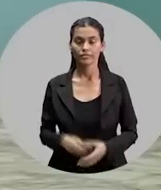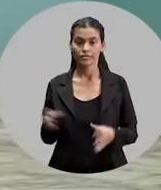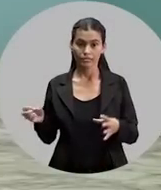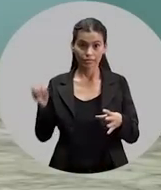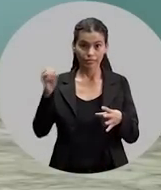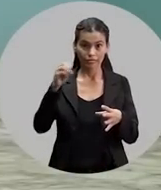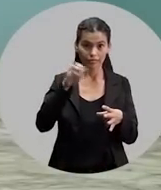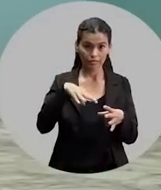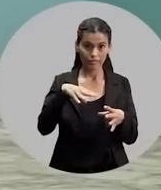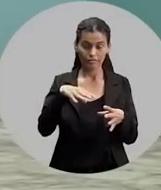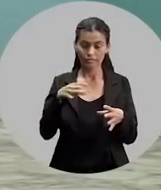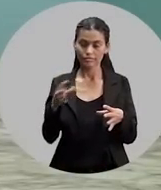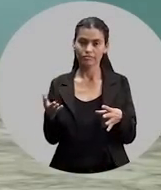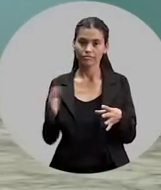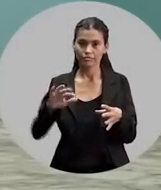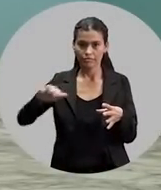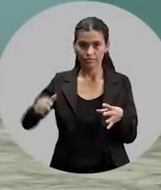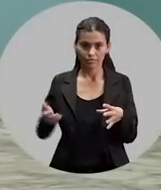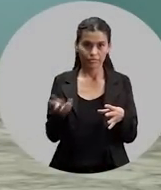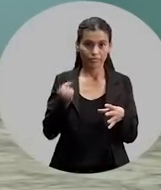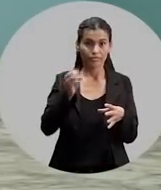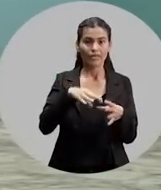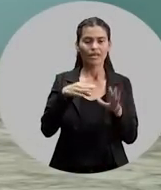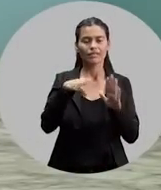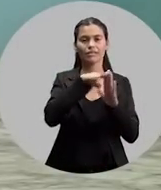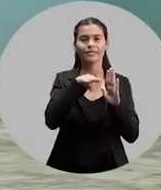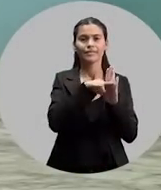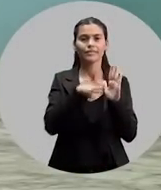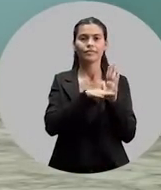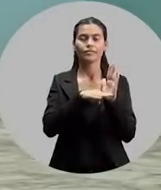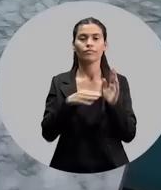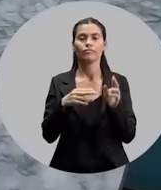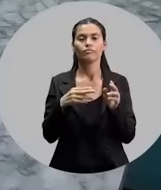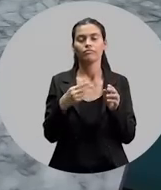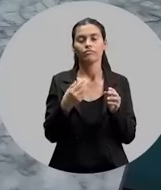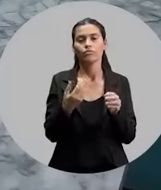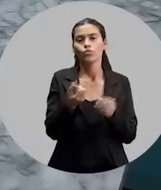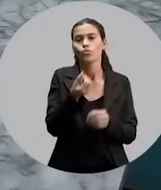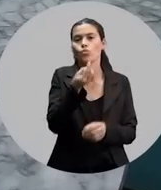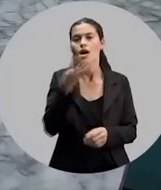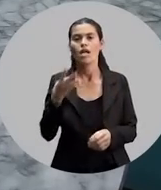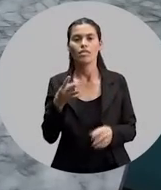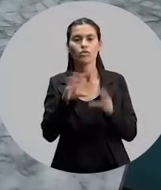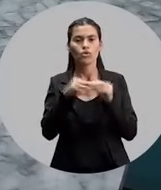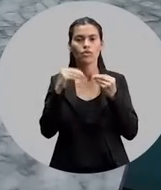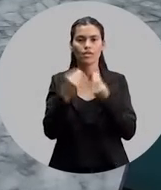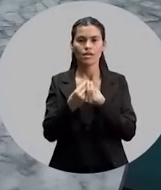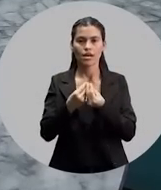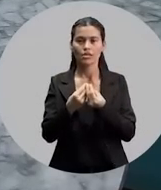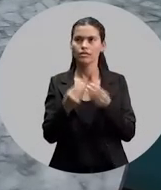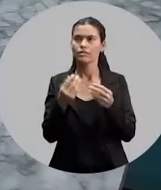De esta cantidad, de esta receta, sale